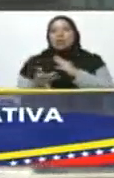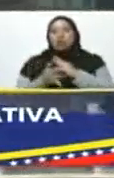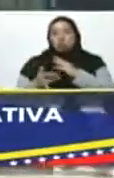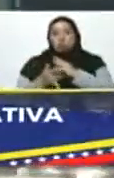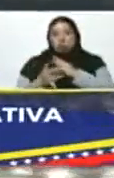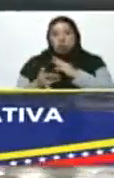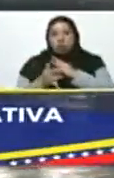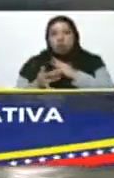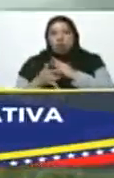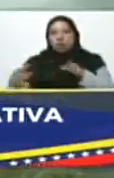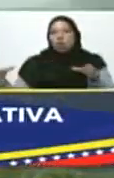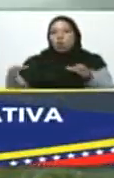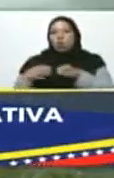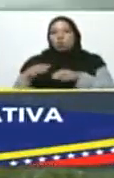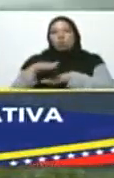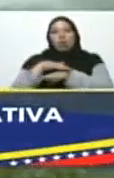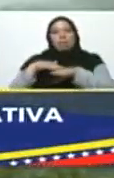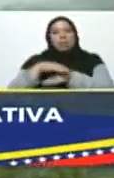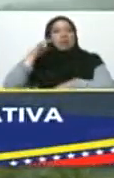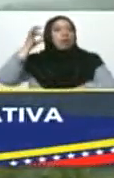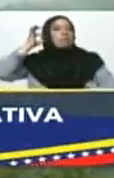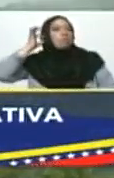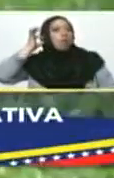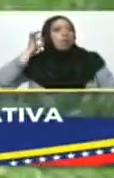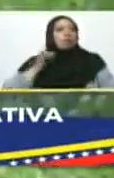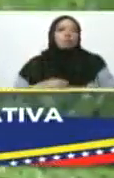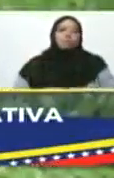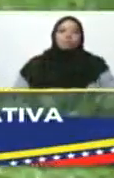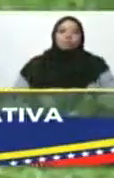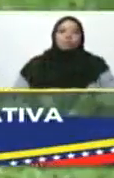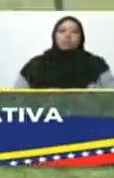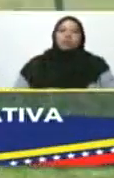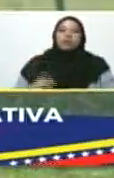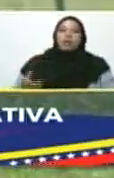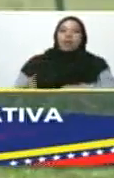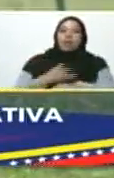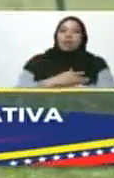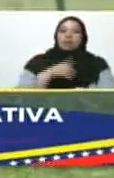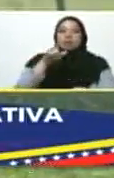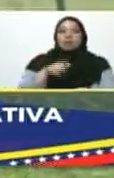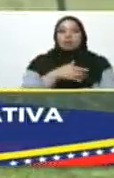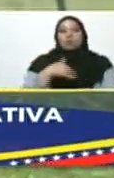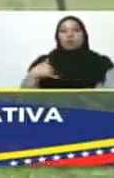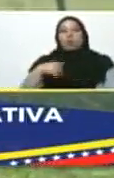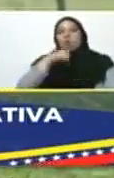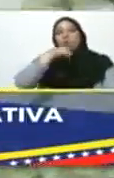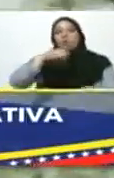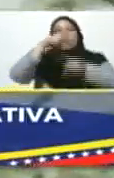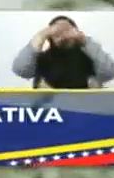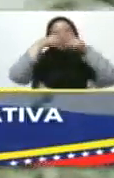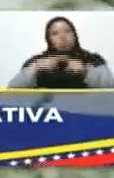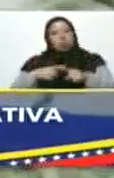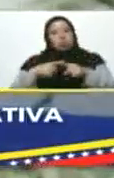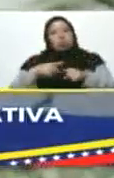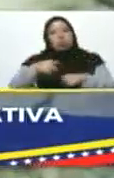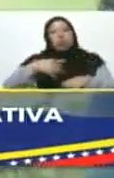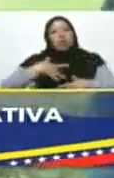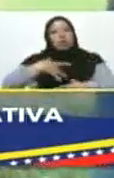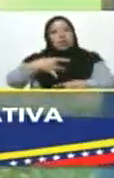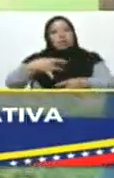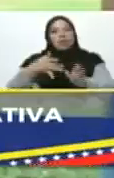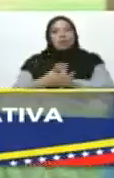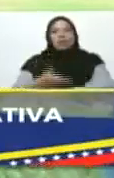directrices de nuestra ministra Gabriela Jiménez. Gracias, Salvador. Mire, antes de dar el pase a Andrés, yo quiero un dato interesante para que Andrés seguro lo va